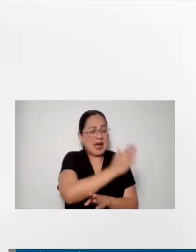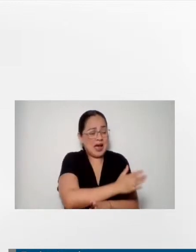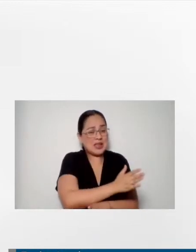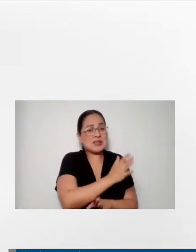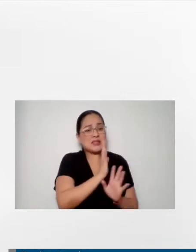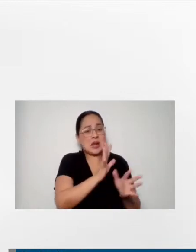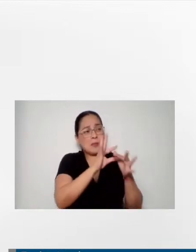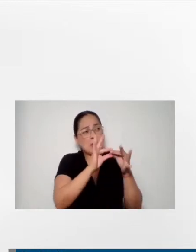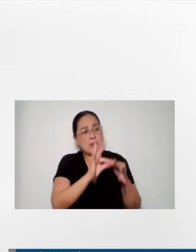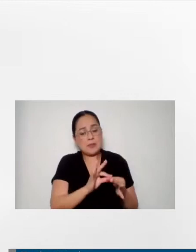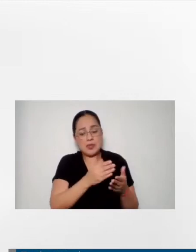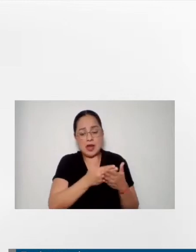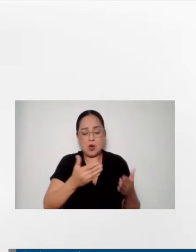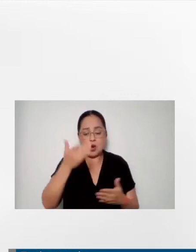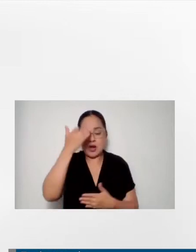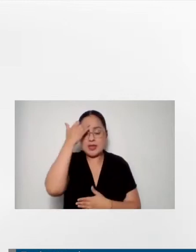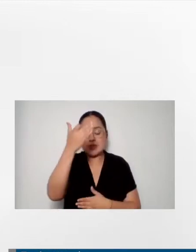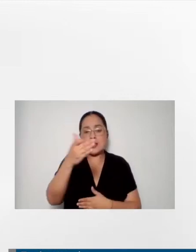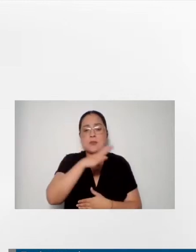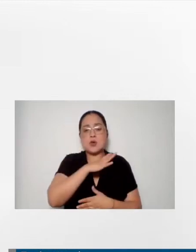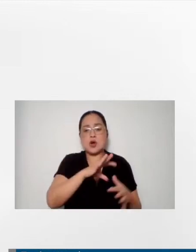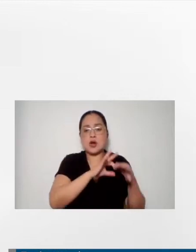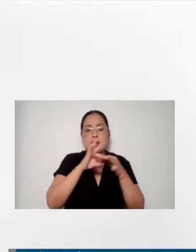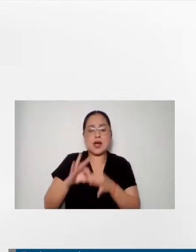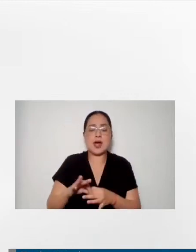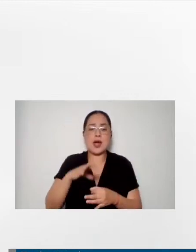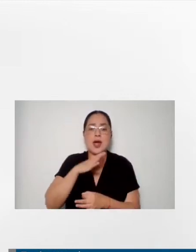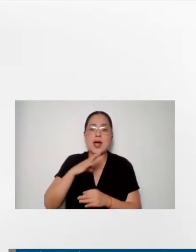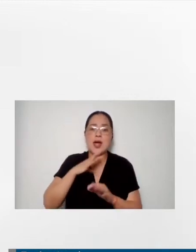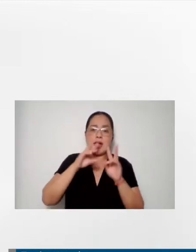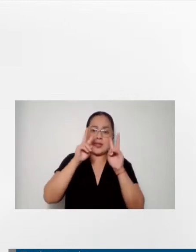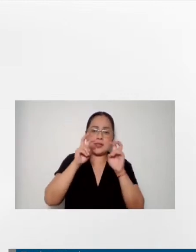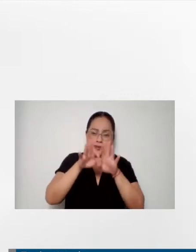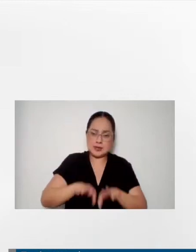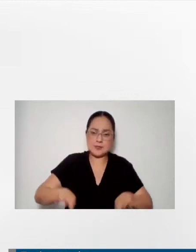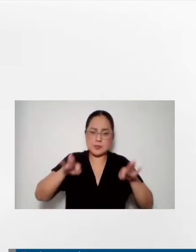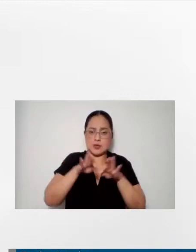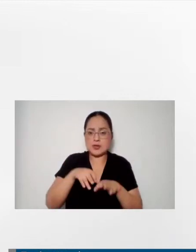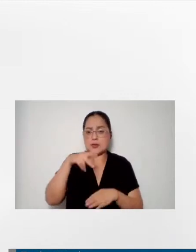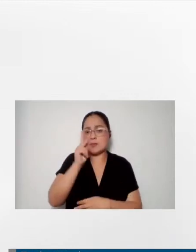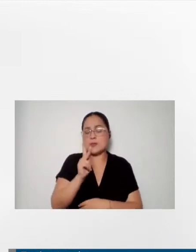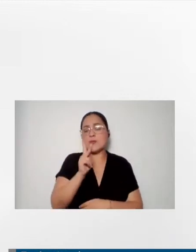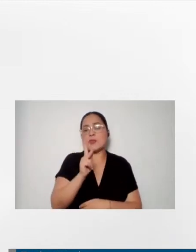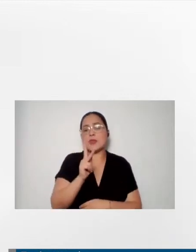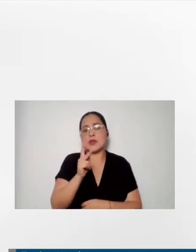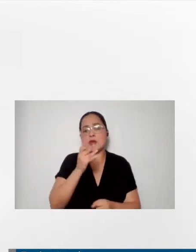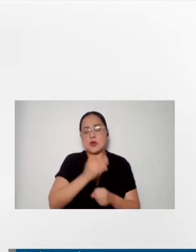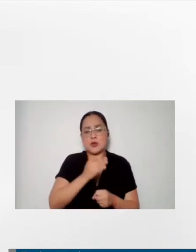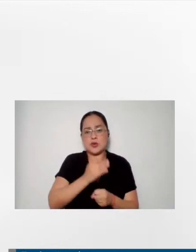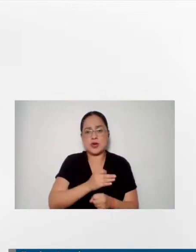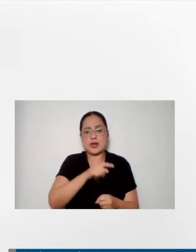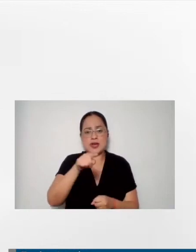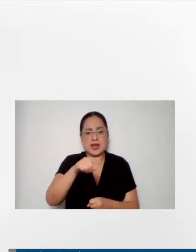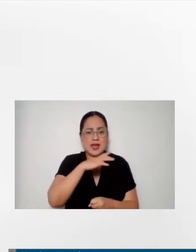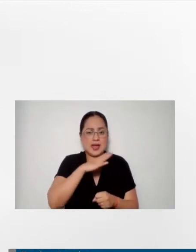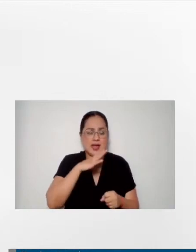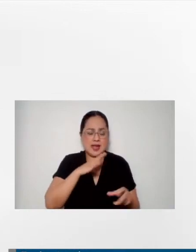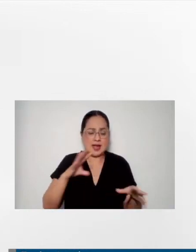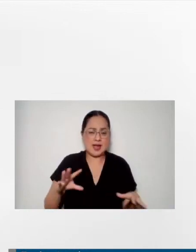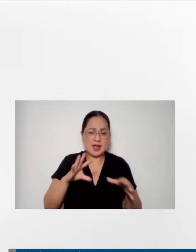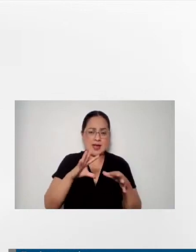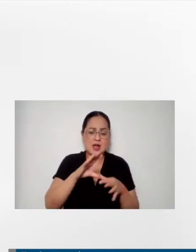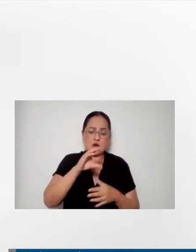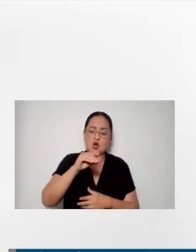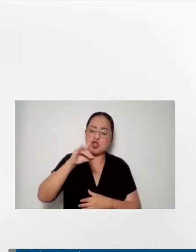undécima época, pues ya habla de cosas muy detalladas. Pero al final lo que se ha dicho, pues ha interpretado los códigos civiles,